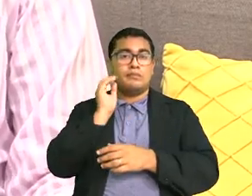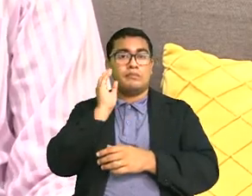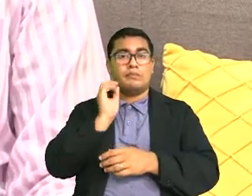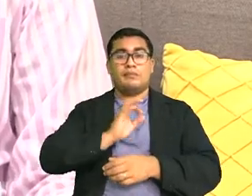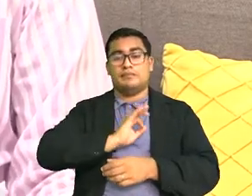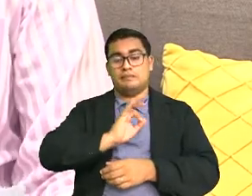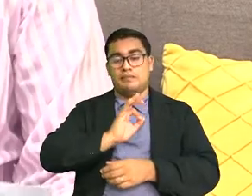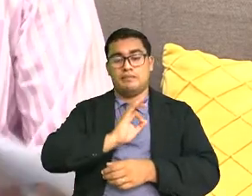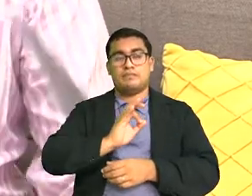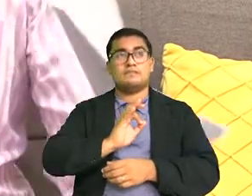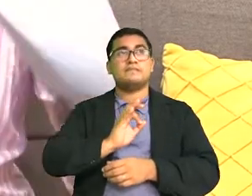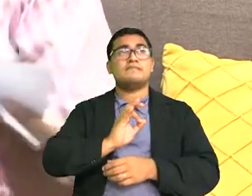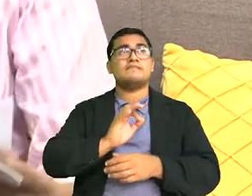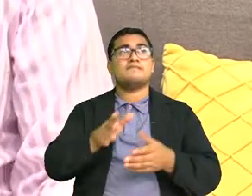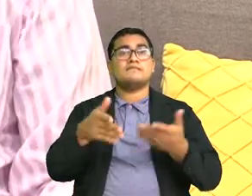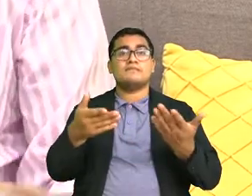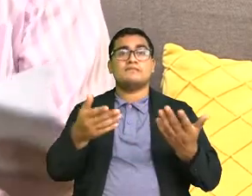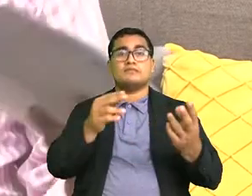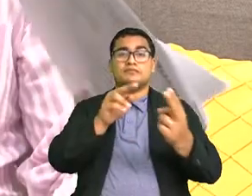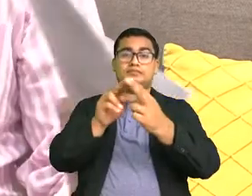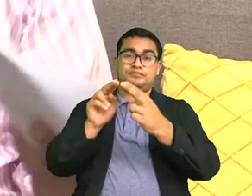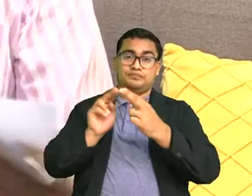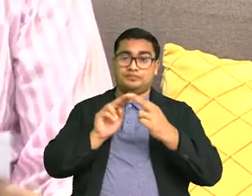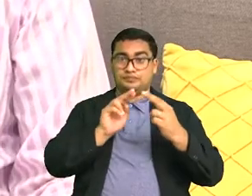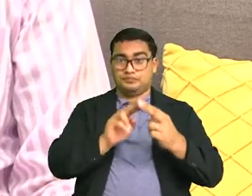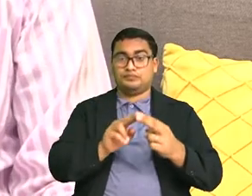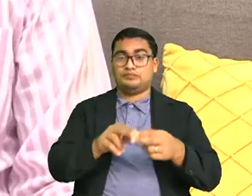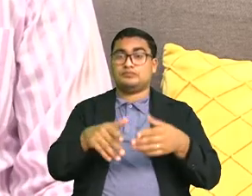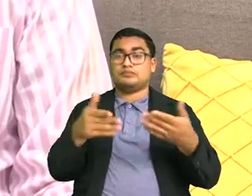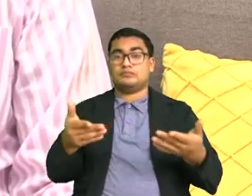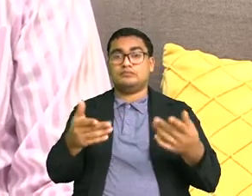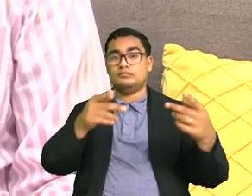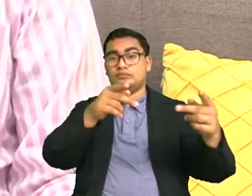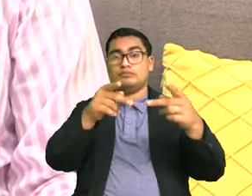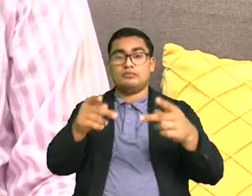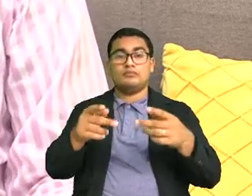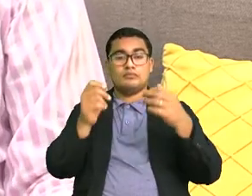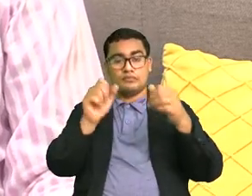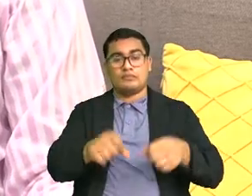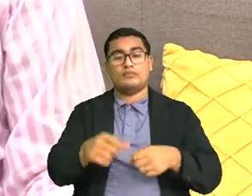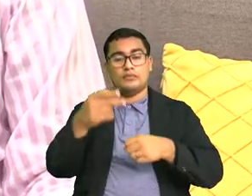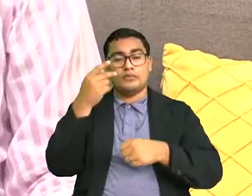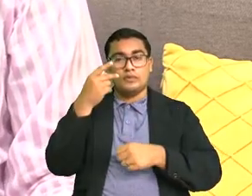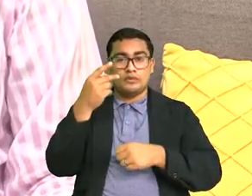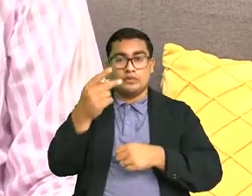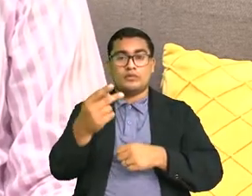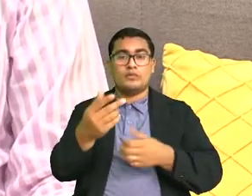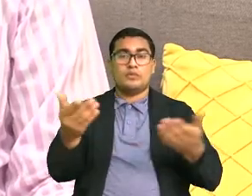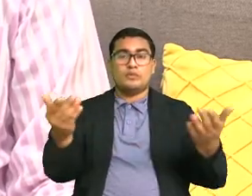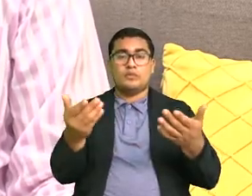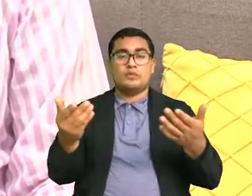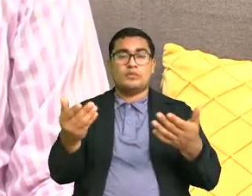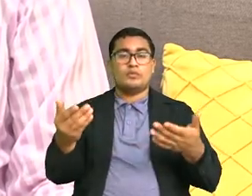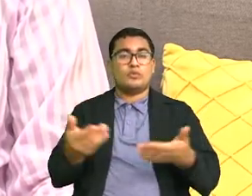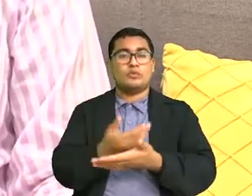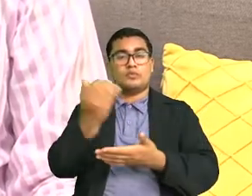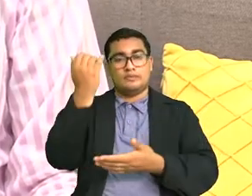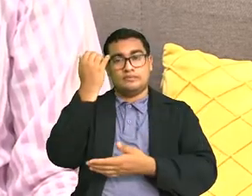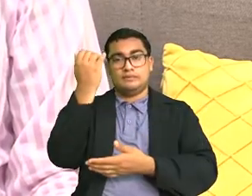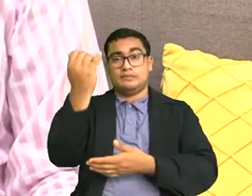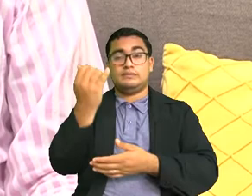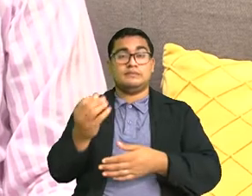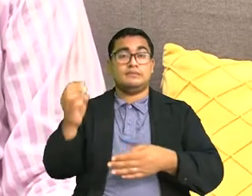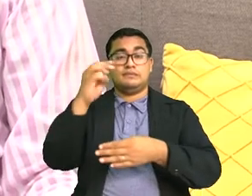entonces hacemos un acercamiento y la aproximación de estos aledaños para que logremos ver a través de metodologías le llamamos nosotros